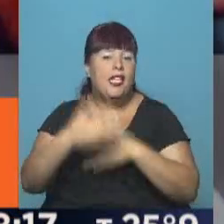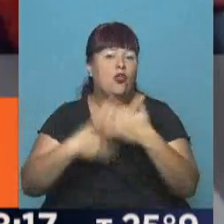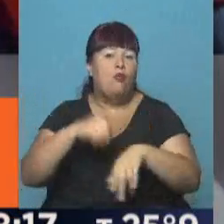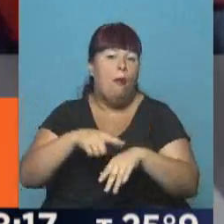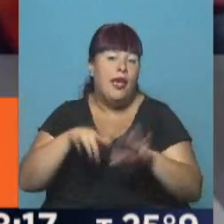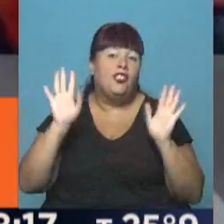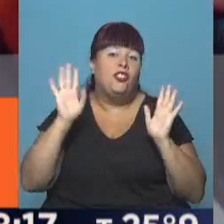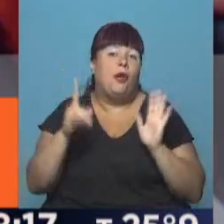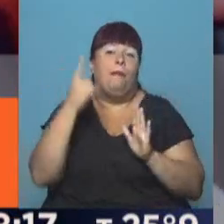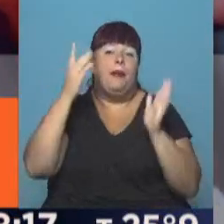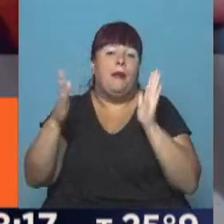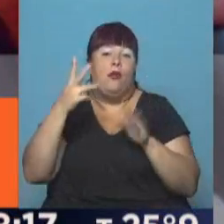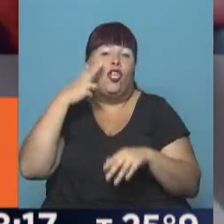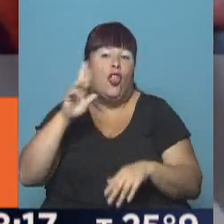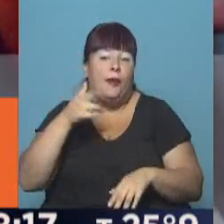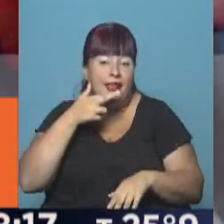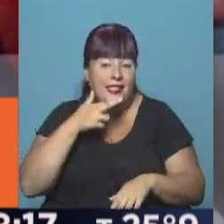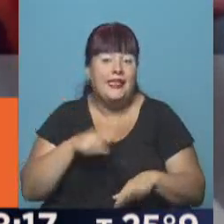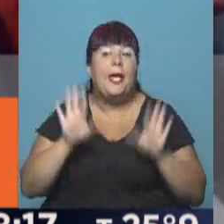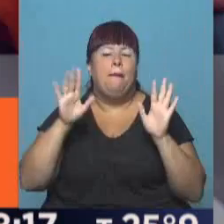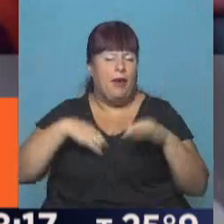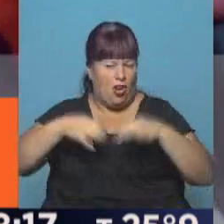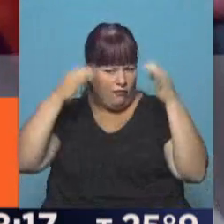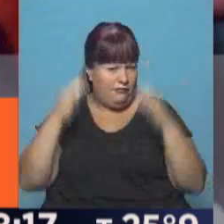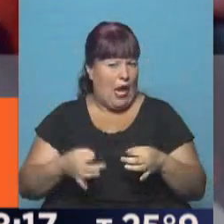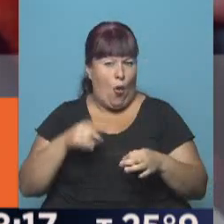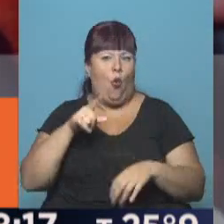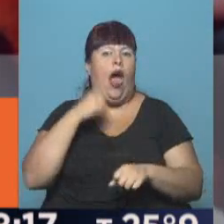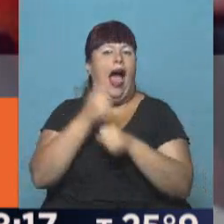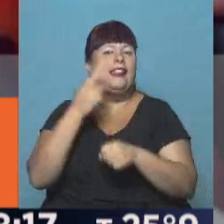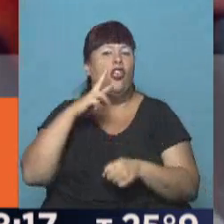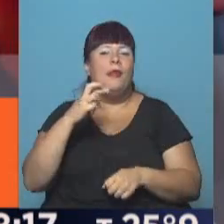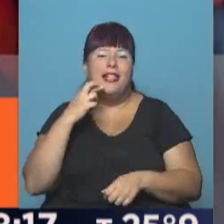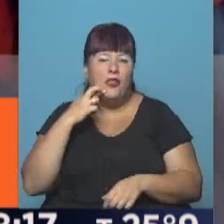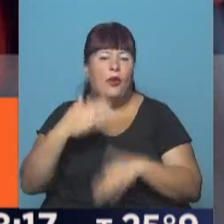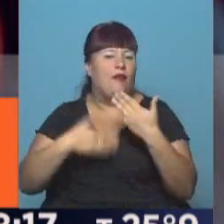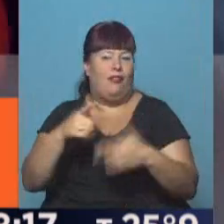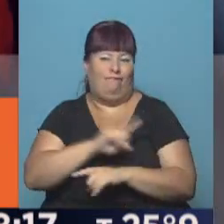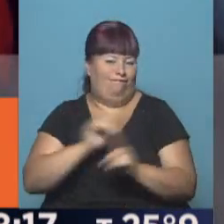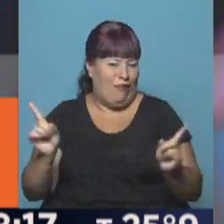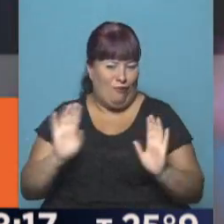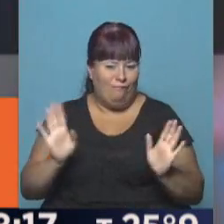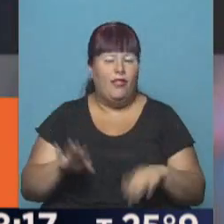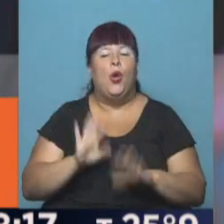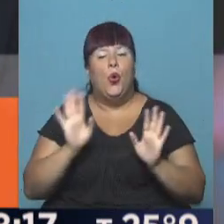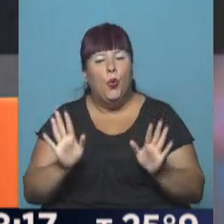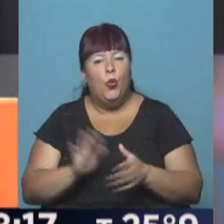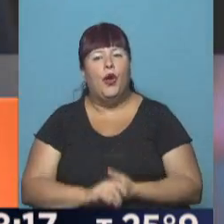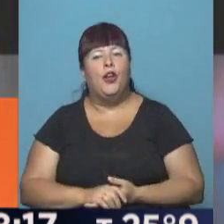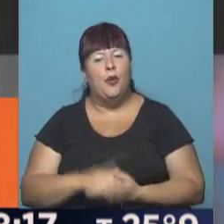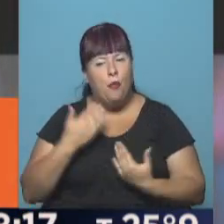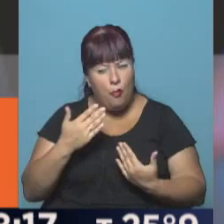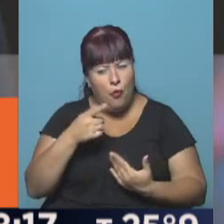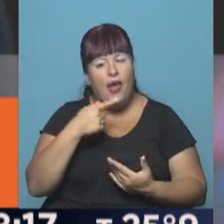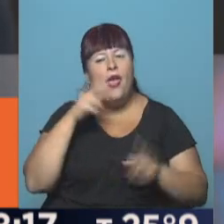que quizás una primera etapa sea en el 2017, pero estoy absolutamente convencido que hasta el 2019 es un proceso que no se va a dar, ¿no? A ver, ¿se puede dar el